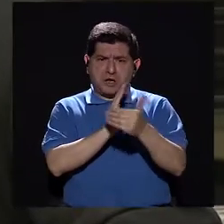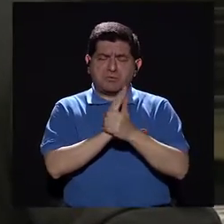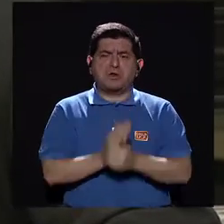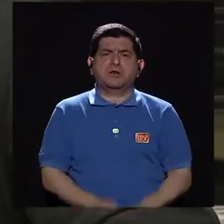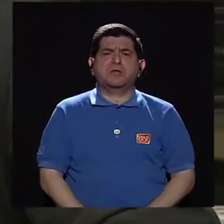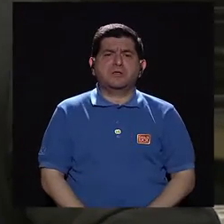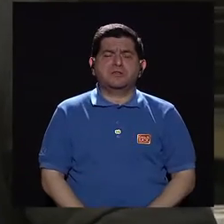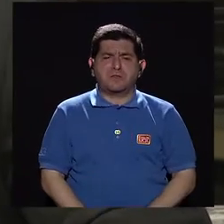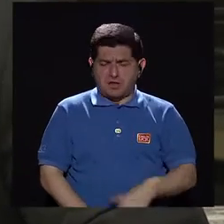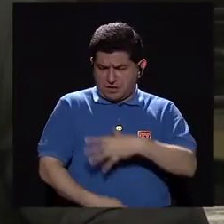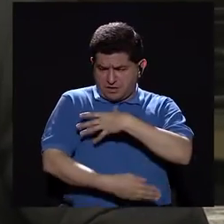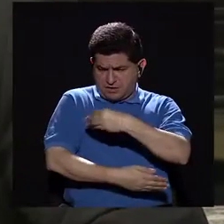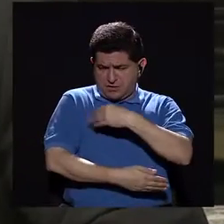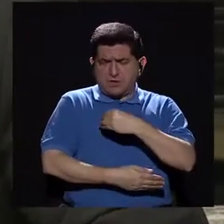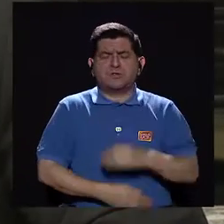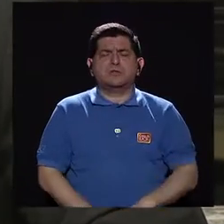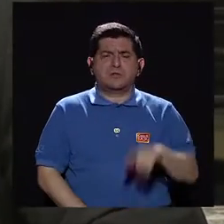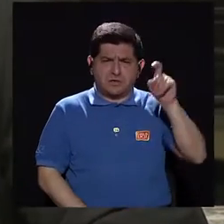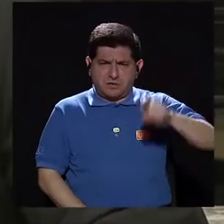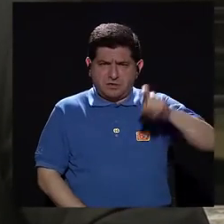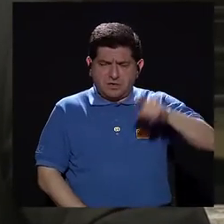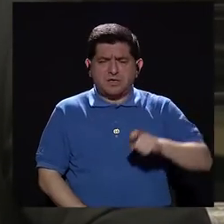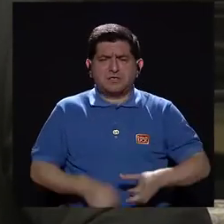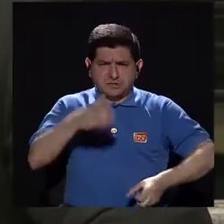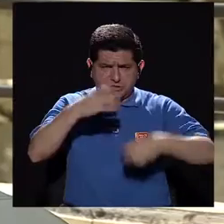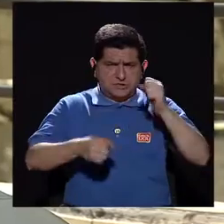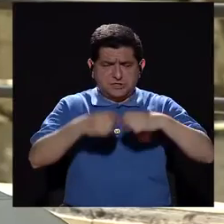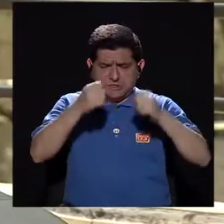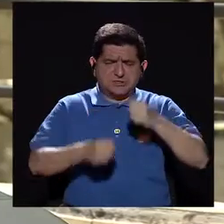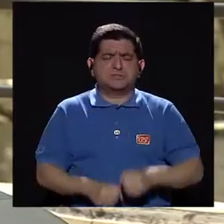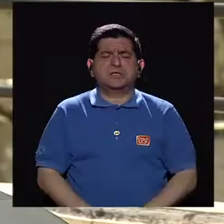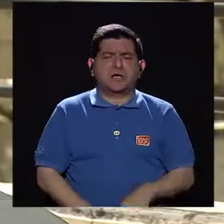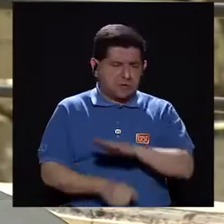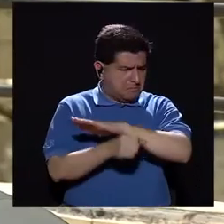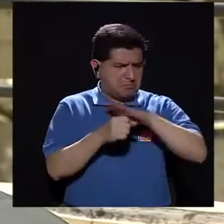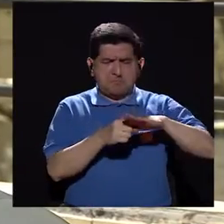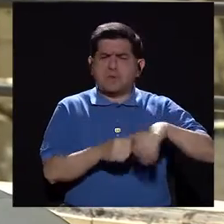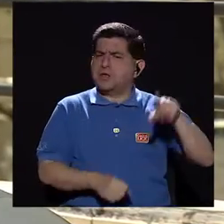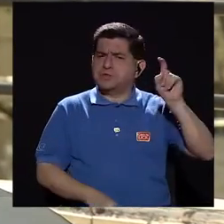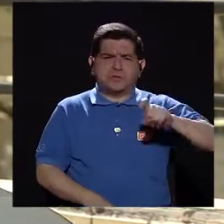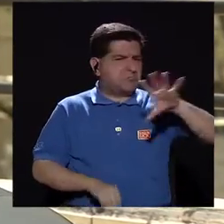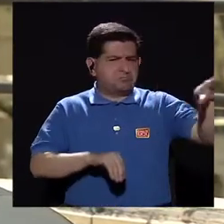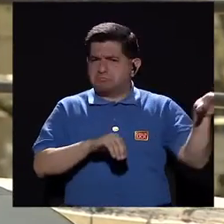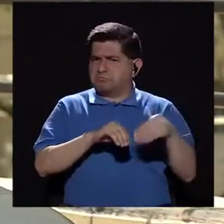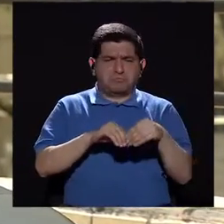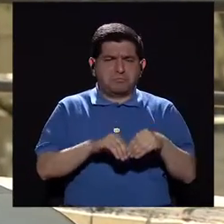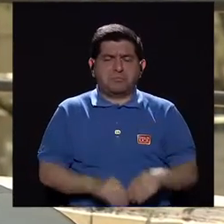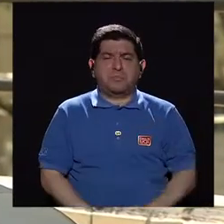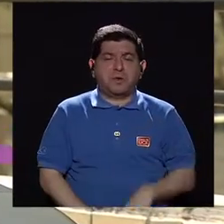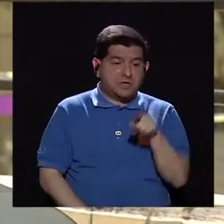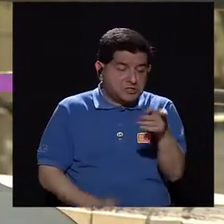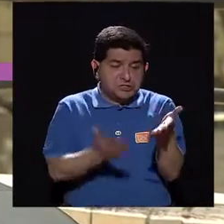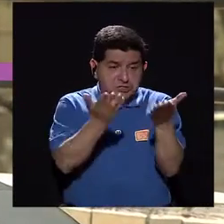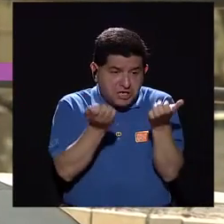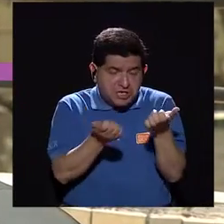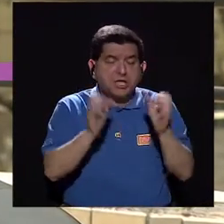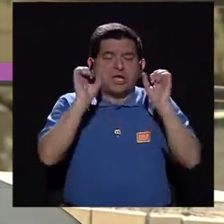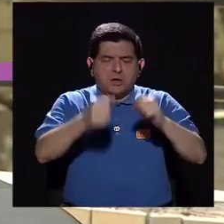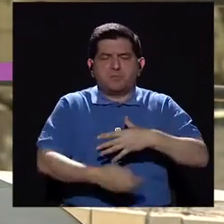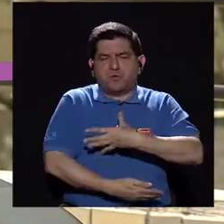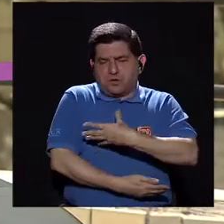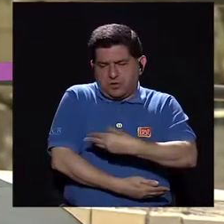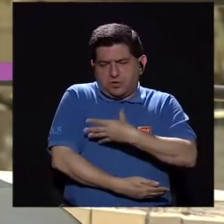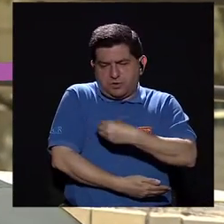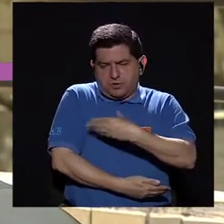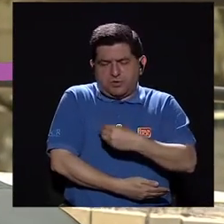la capacidad de producir la leche que su bebé necesita y no tiene que agregar nada más, sino que darle cada vez que el